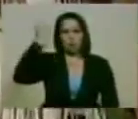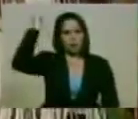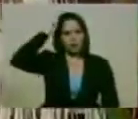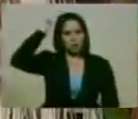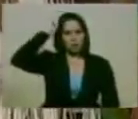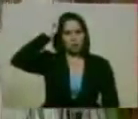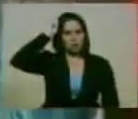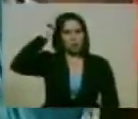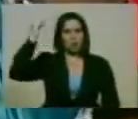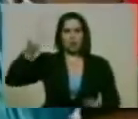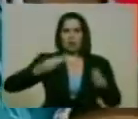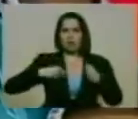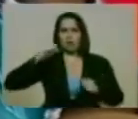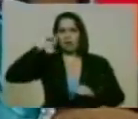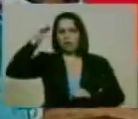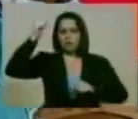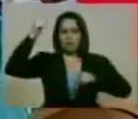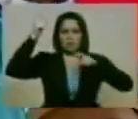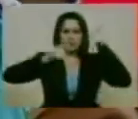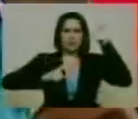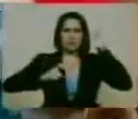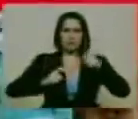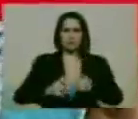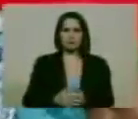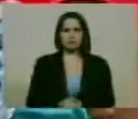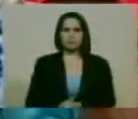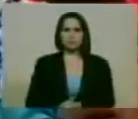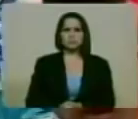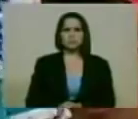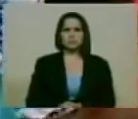la patria! ¡Que viva Chávez!